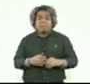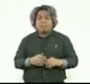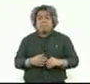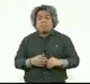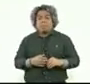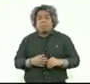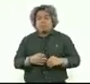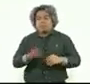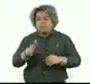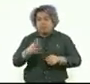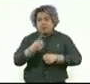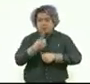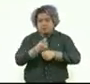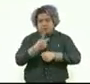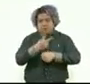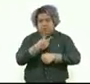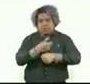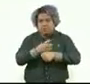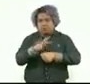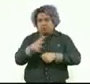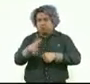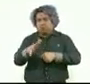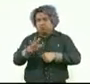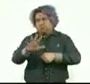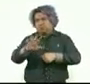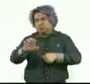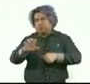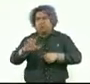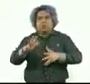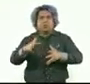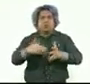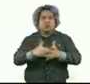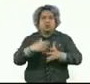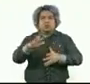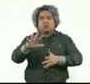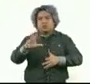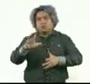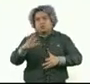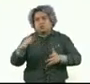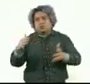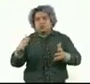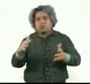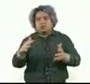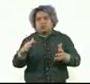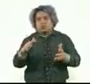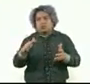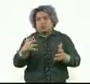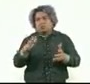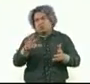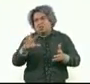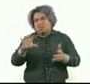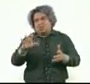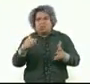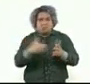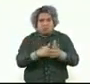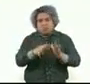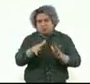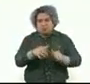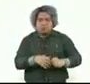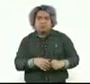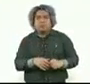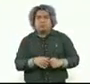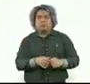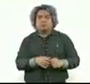Dosis de rezagados hemos ya aplicado más de 550 mil en total. Uh-huh. Y en los últimos días lo que estamos viendo en las